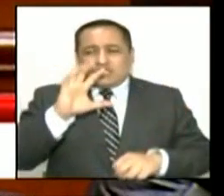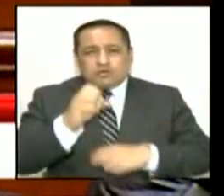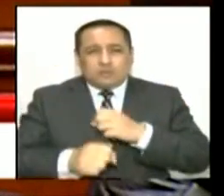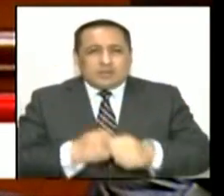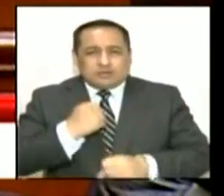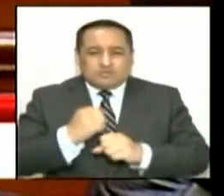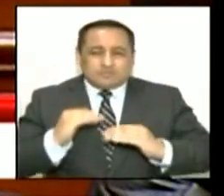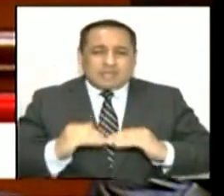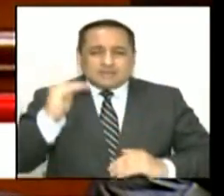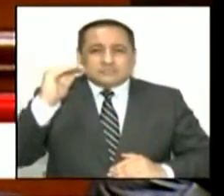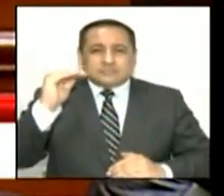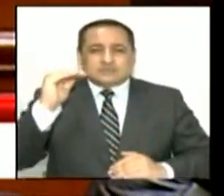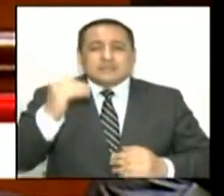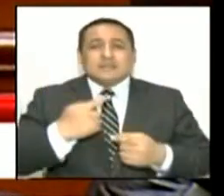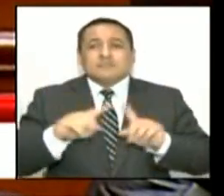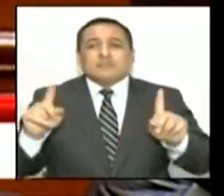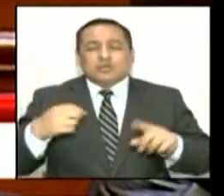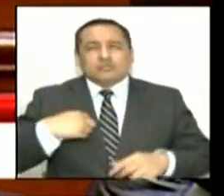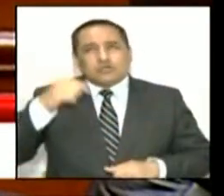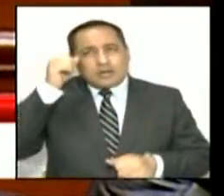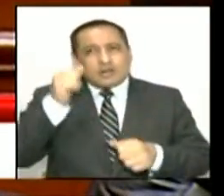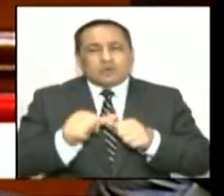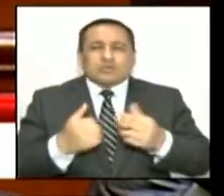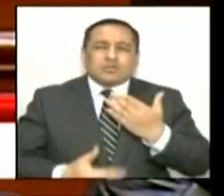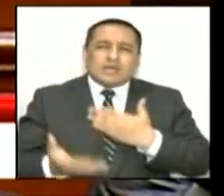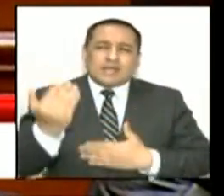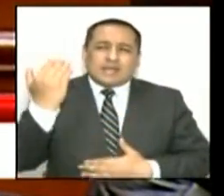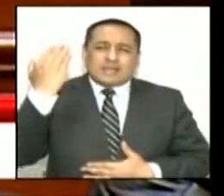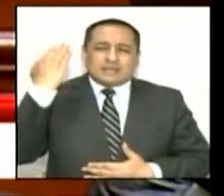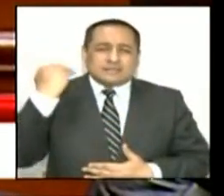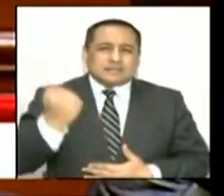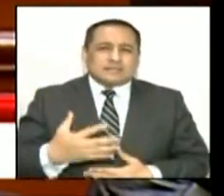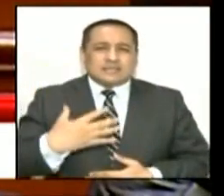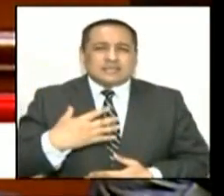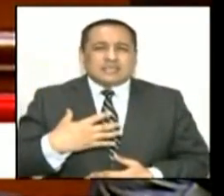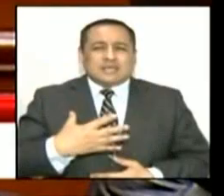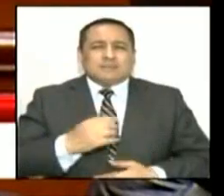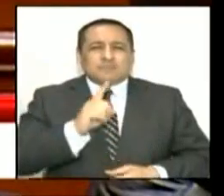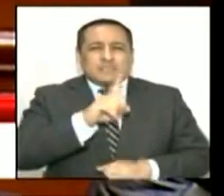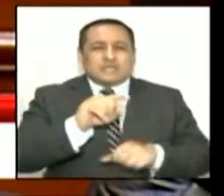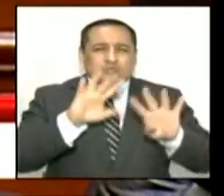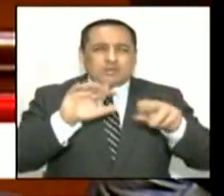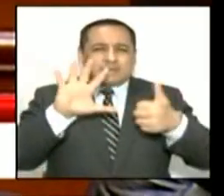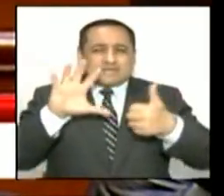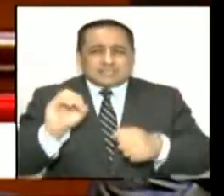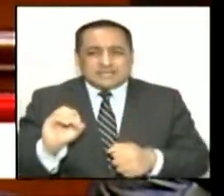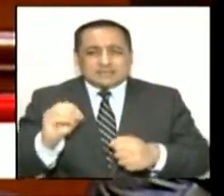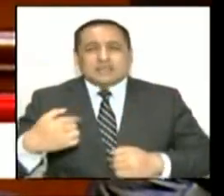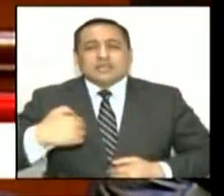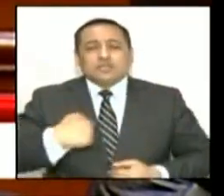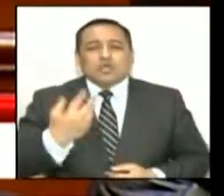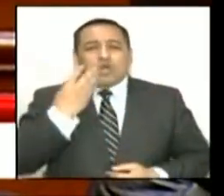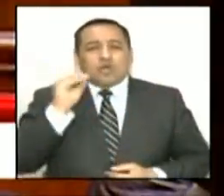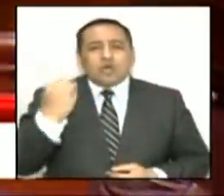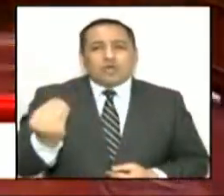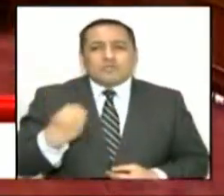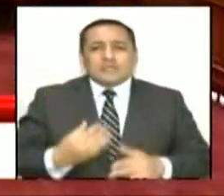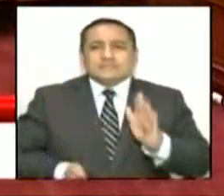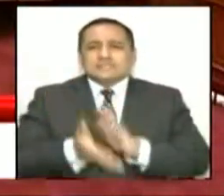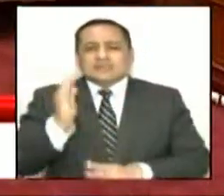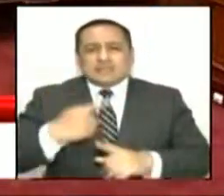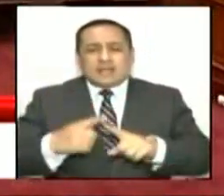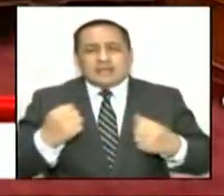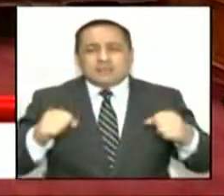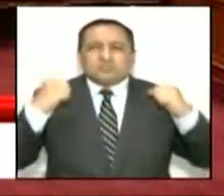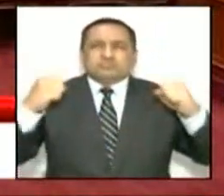delante. Pero recuerdo esos años, a principios de los 60, en los cuales la juventud salía a